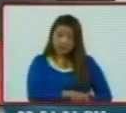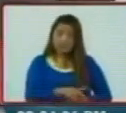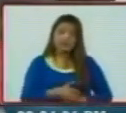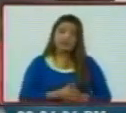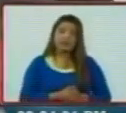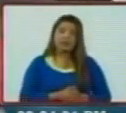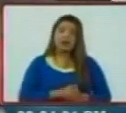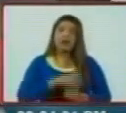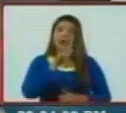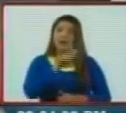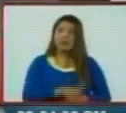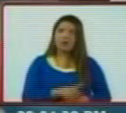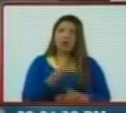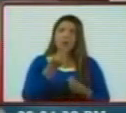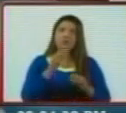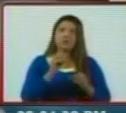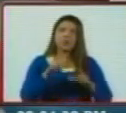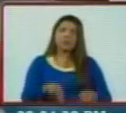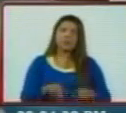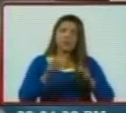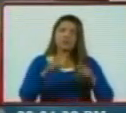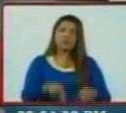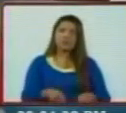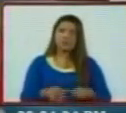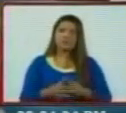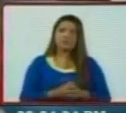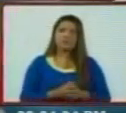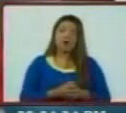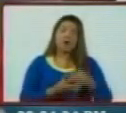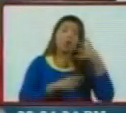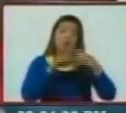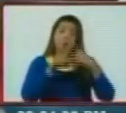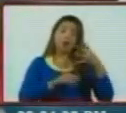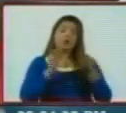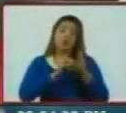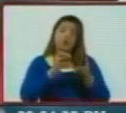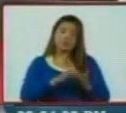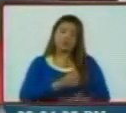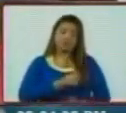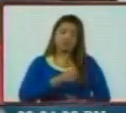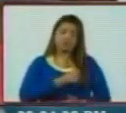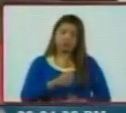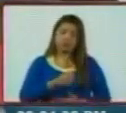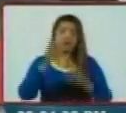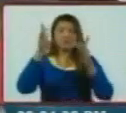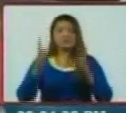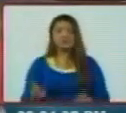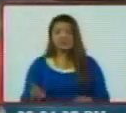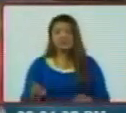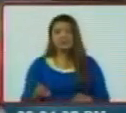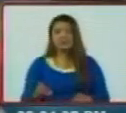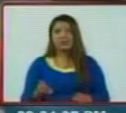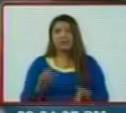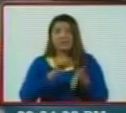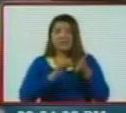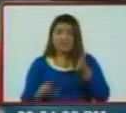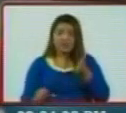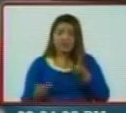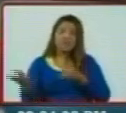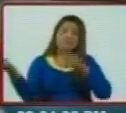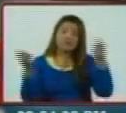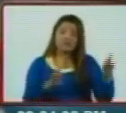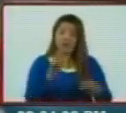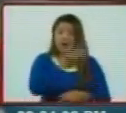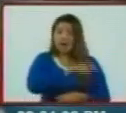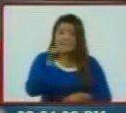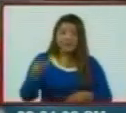paciente flejó varias oportunidades, fue desfibrilado en 4 oportunidades y se decidió a través del área quirúrgica, bajaron los anestesiólogos,